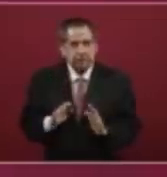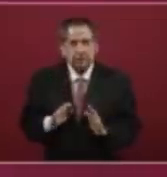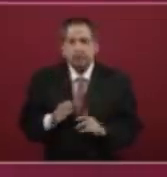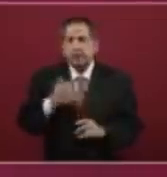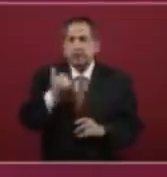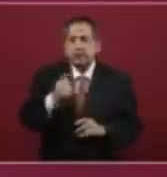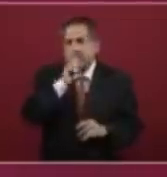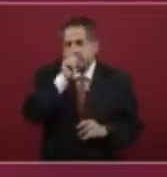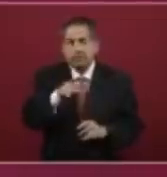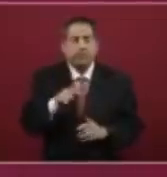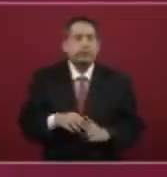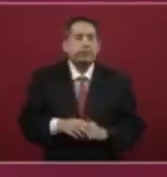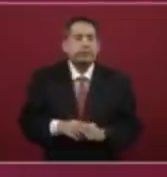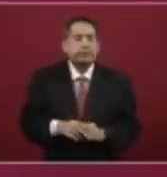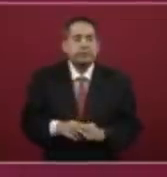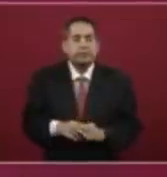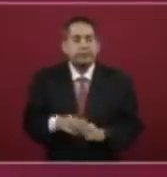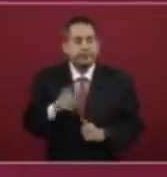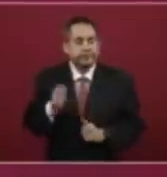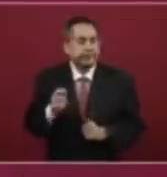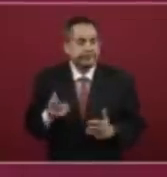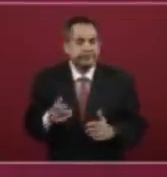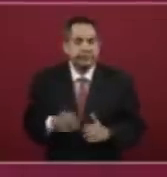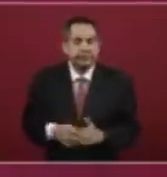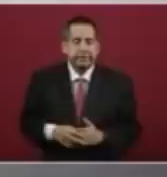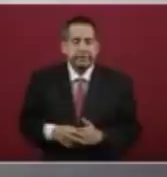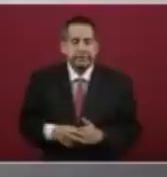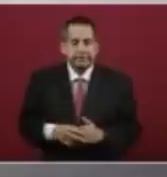Y también que